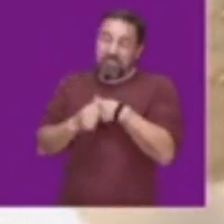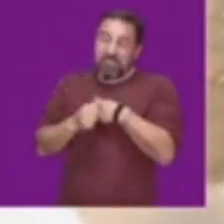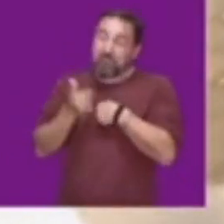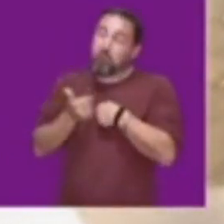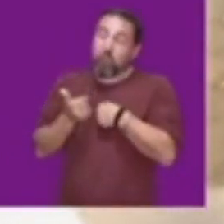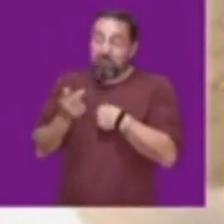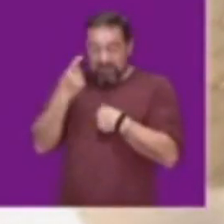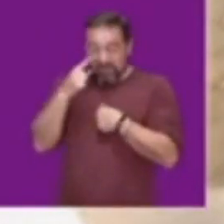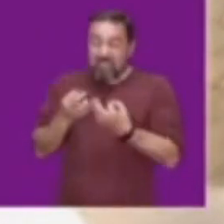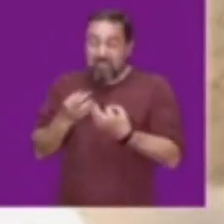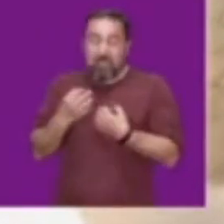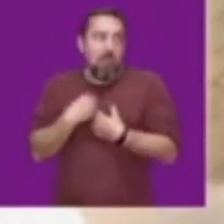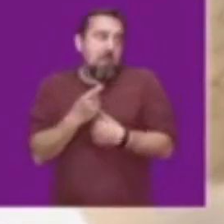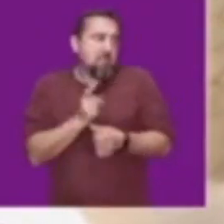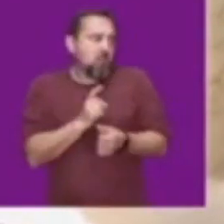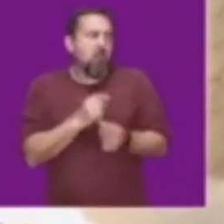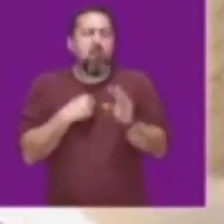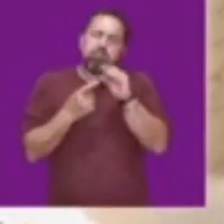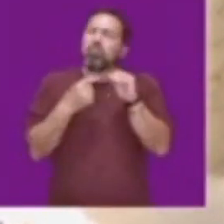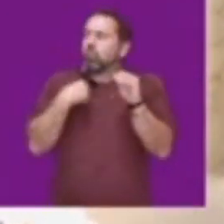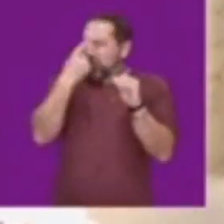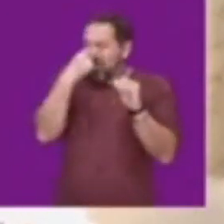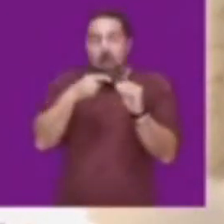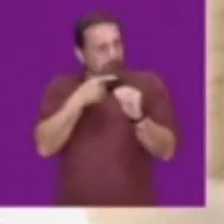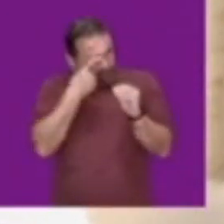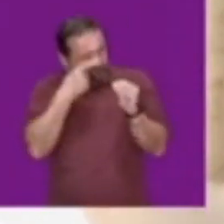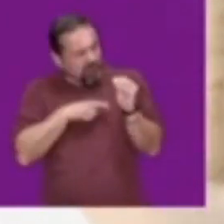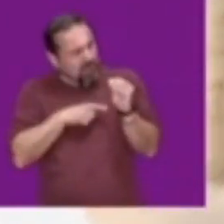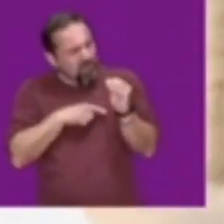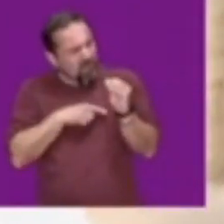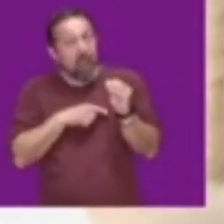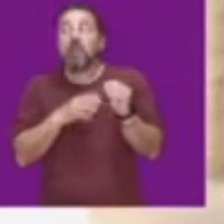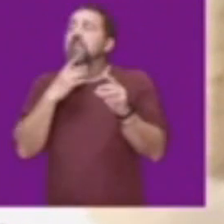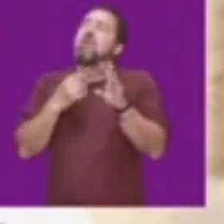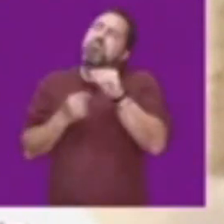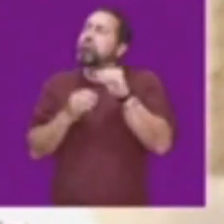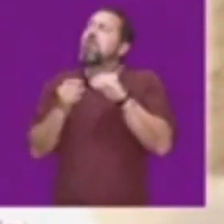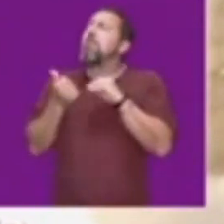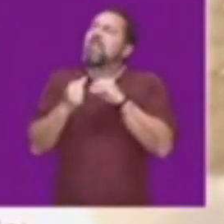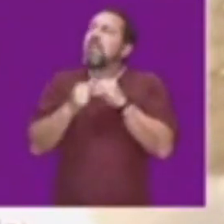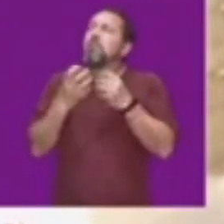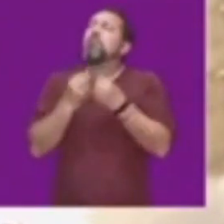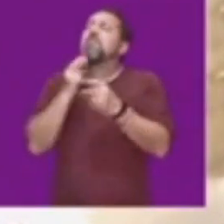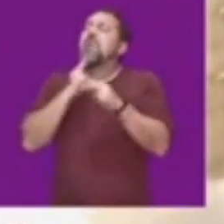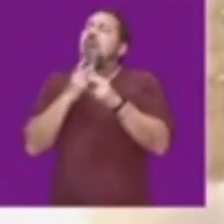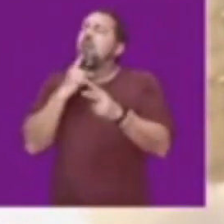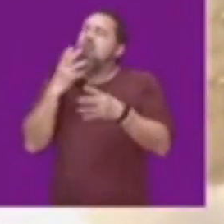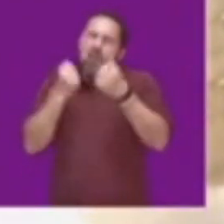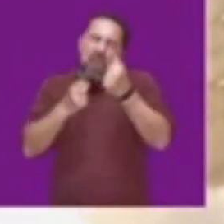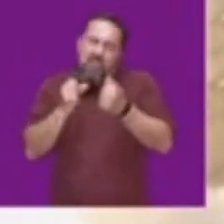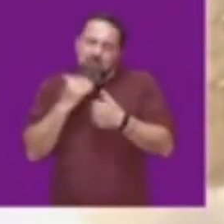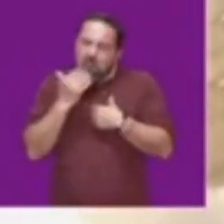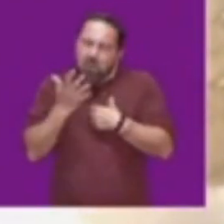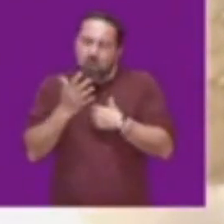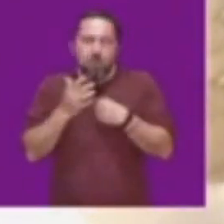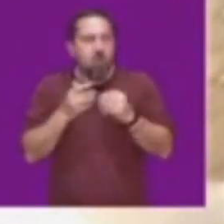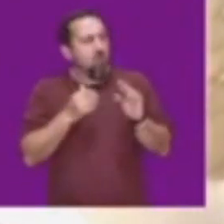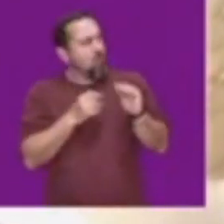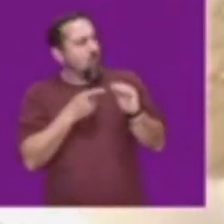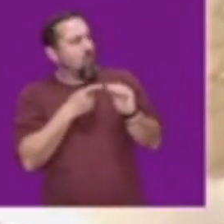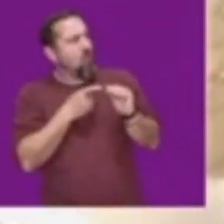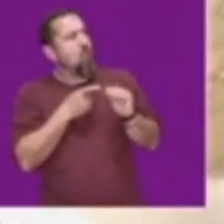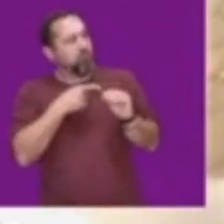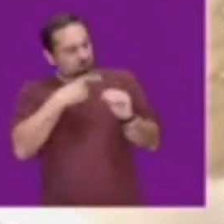a la importancia? No. Yo sí lo sé. ¿Ah, sí lo sabes? Son unas patatas que se hacen con leche o algo así.